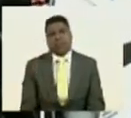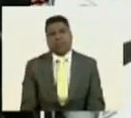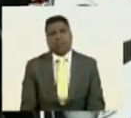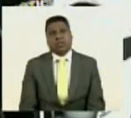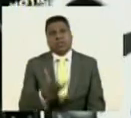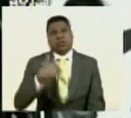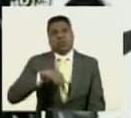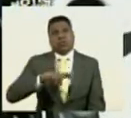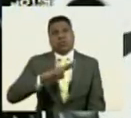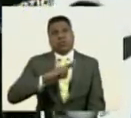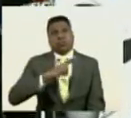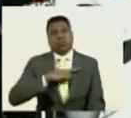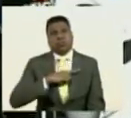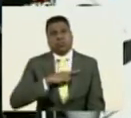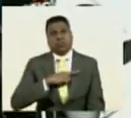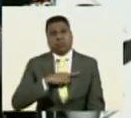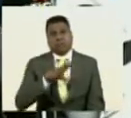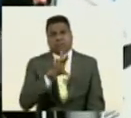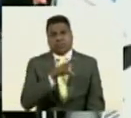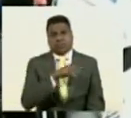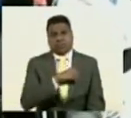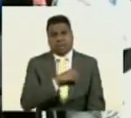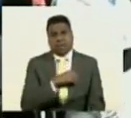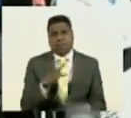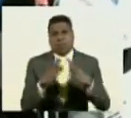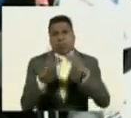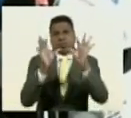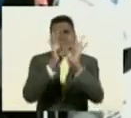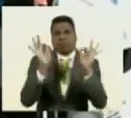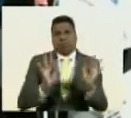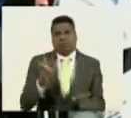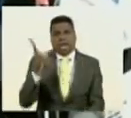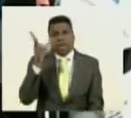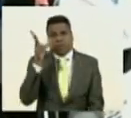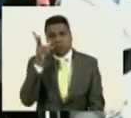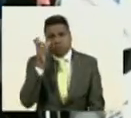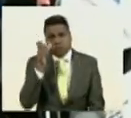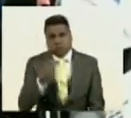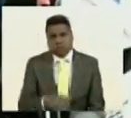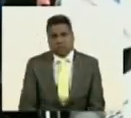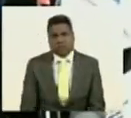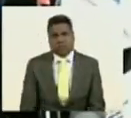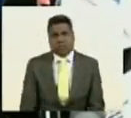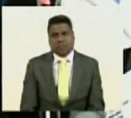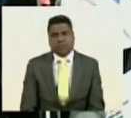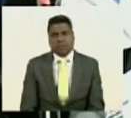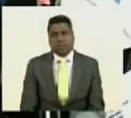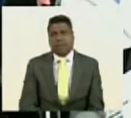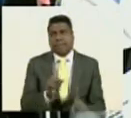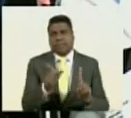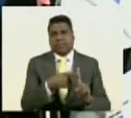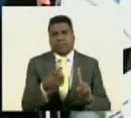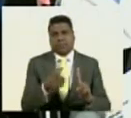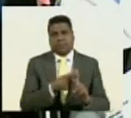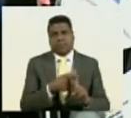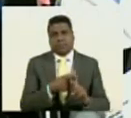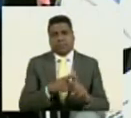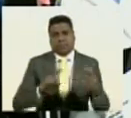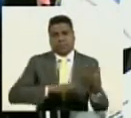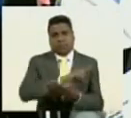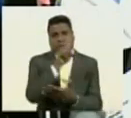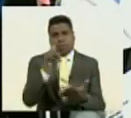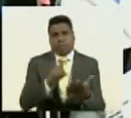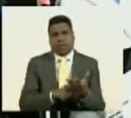hemos asumido una actitud de escucha, que era lo que fundamentalmente la